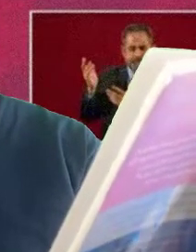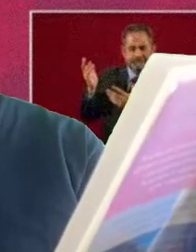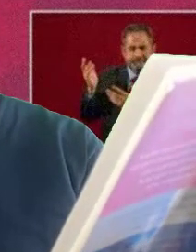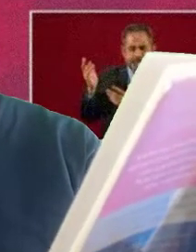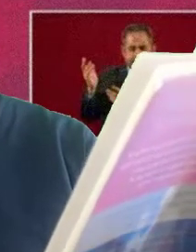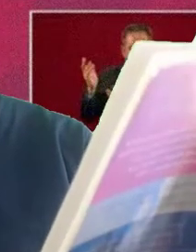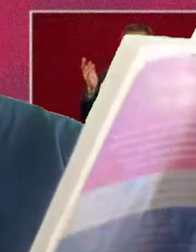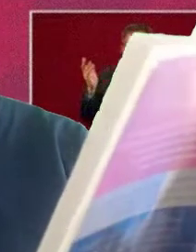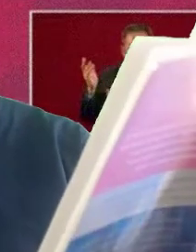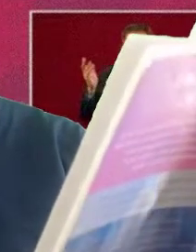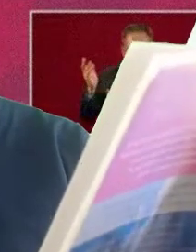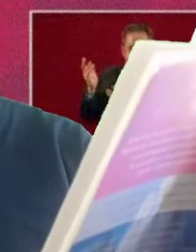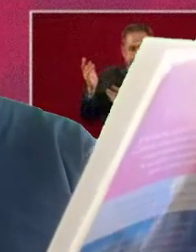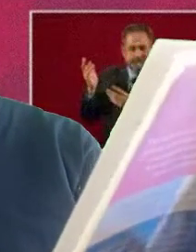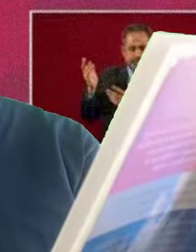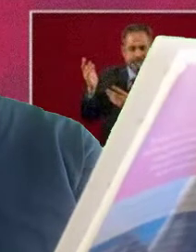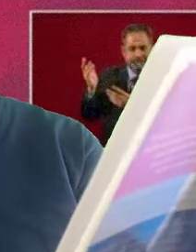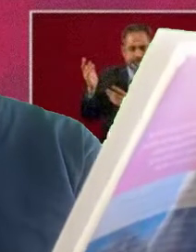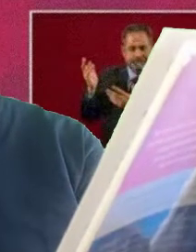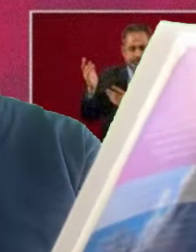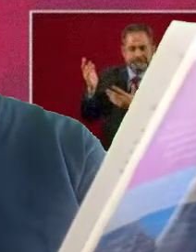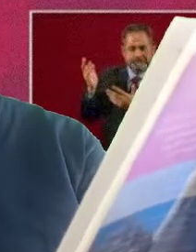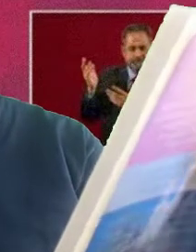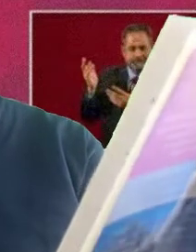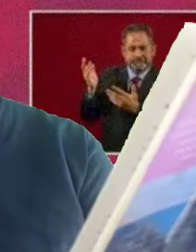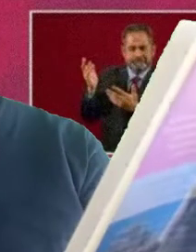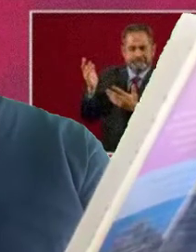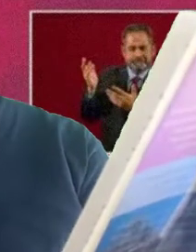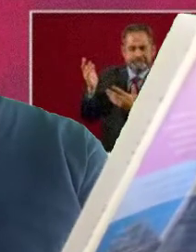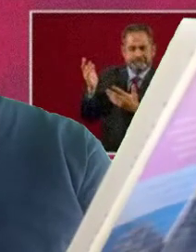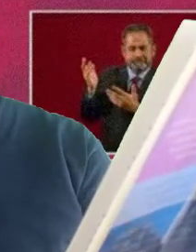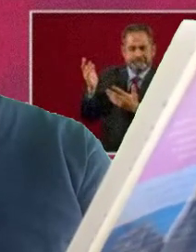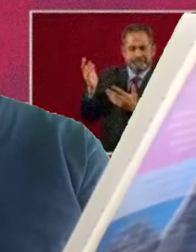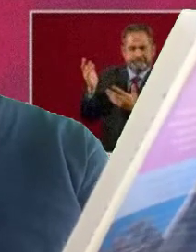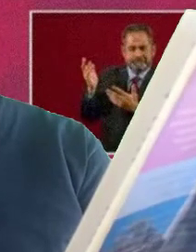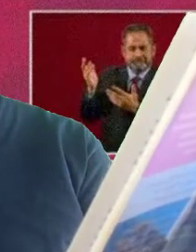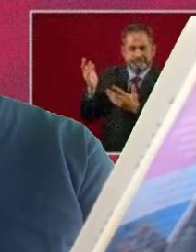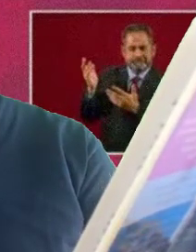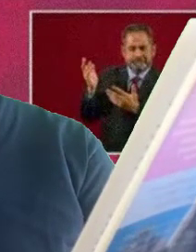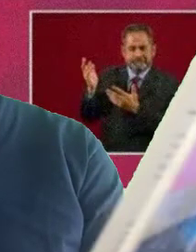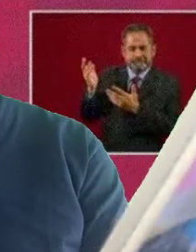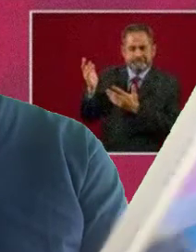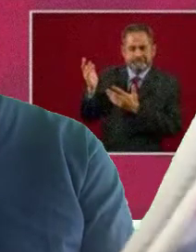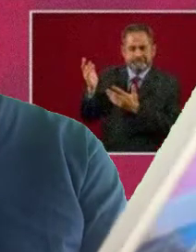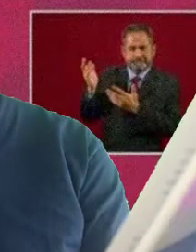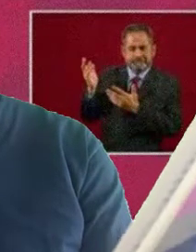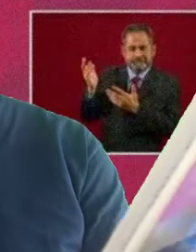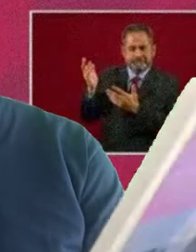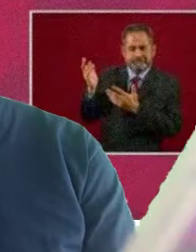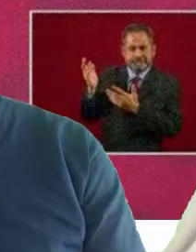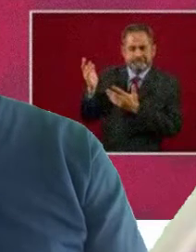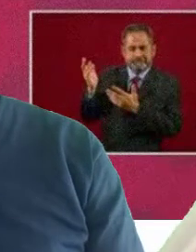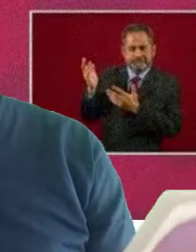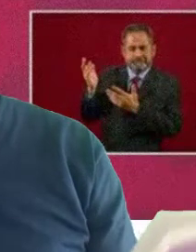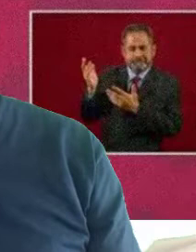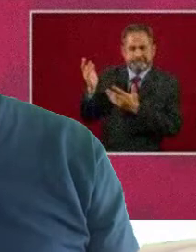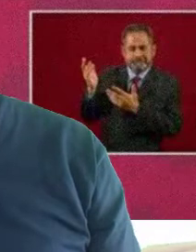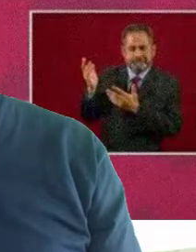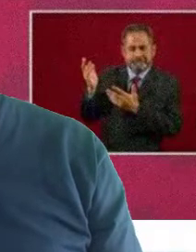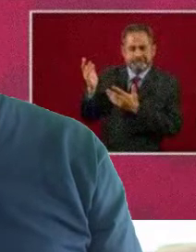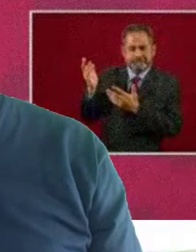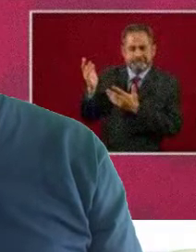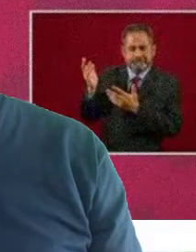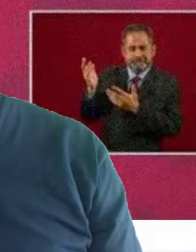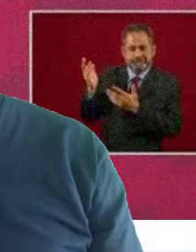experimentar el crecimiento si desarrolla líderes su organización puede lograr un crecimiento explosivo y qué es lo que habla